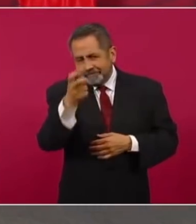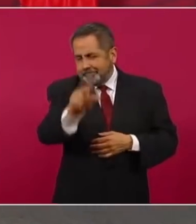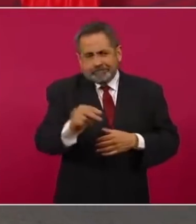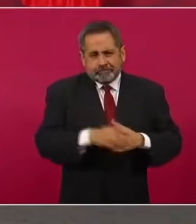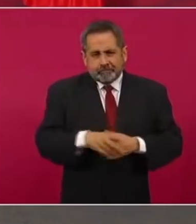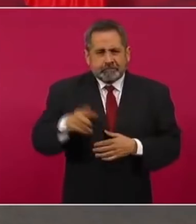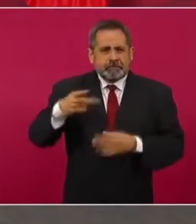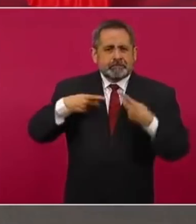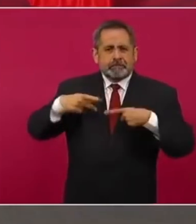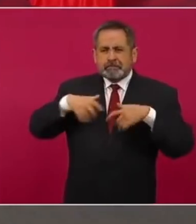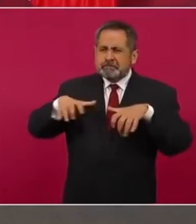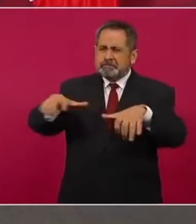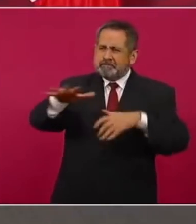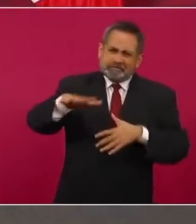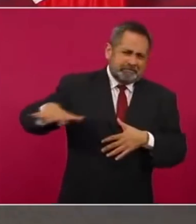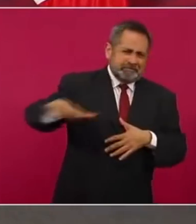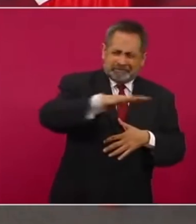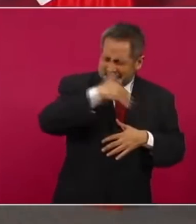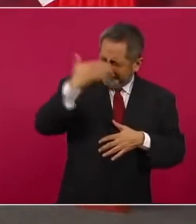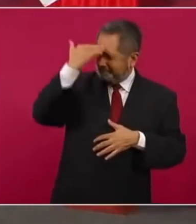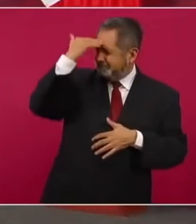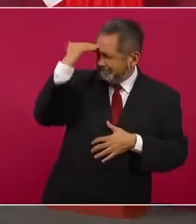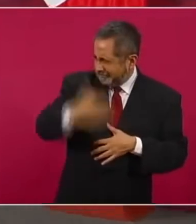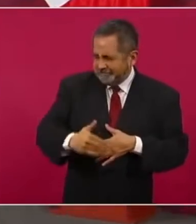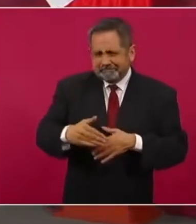el pueblo sabe más que nosotros,